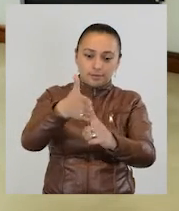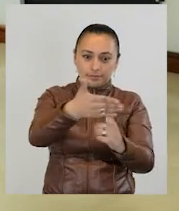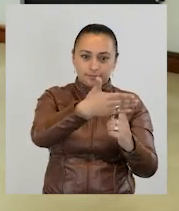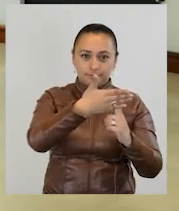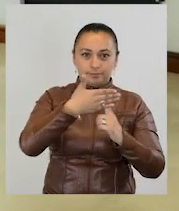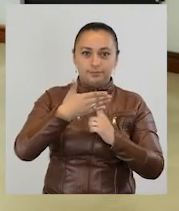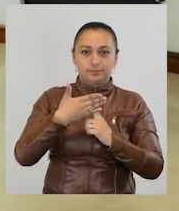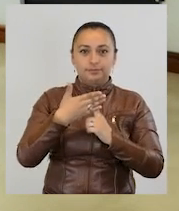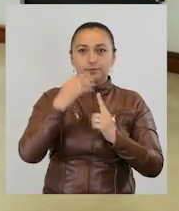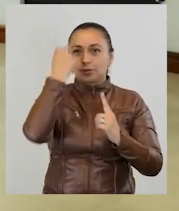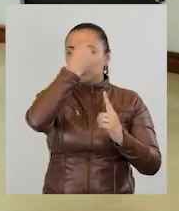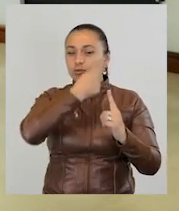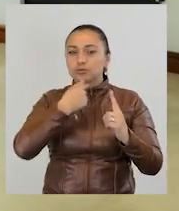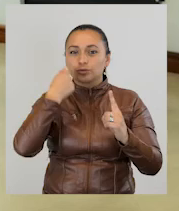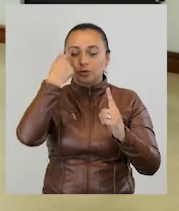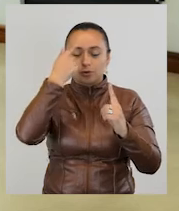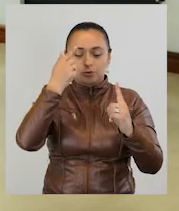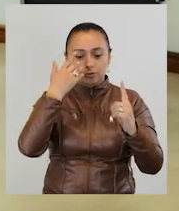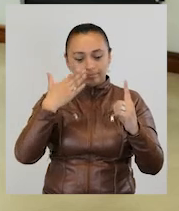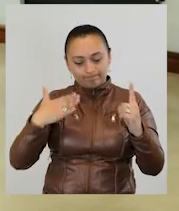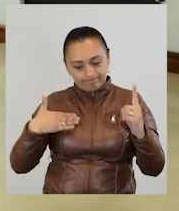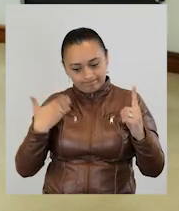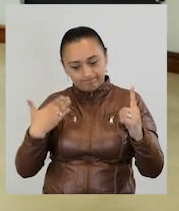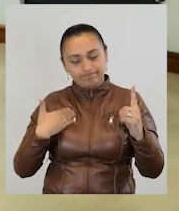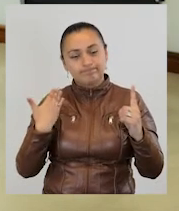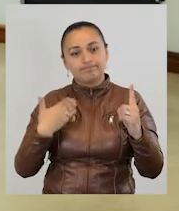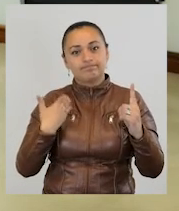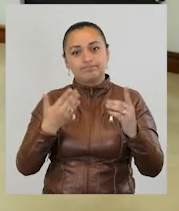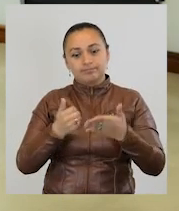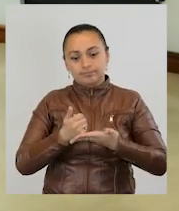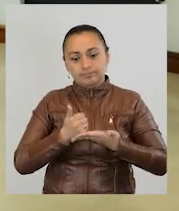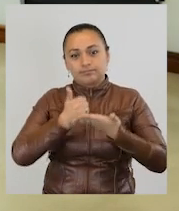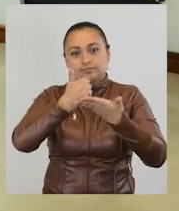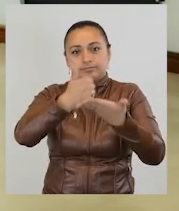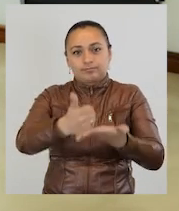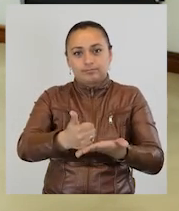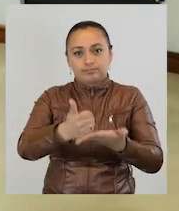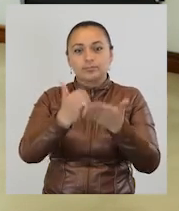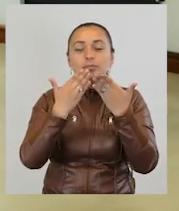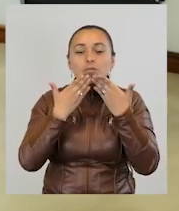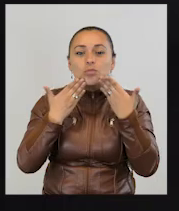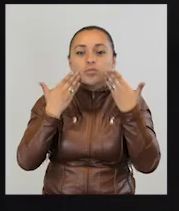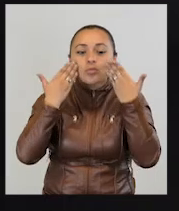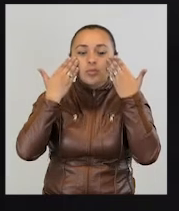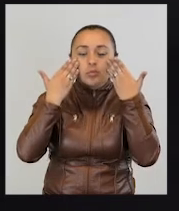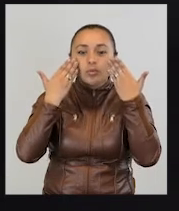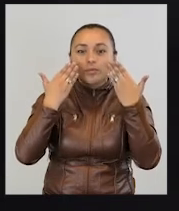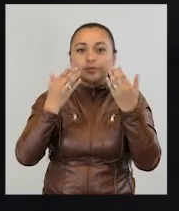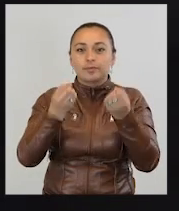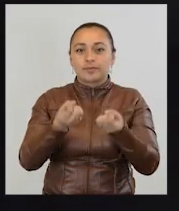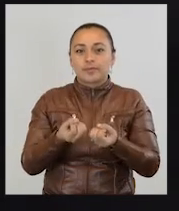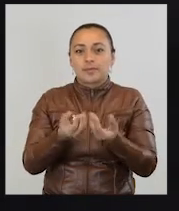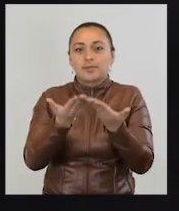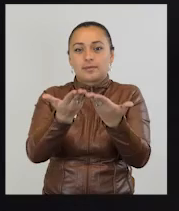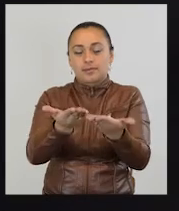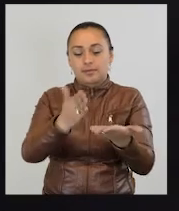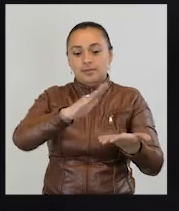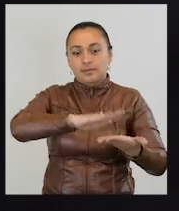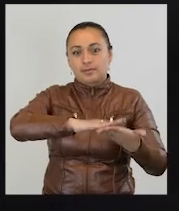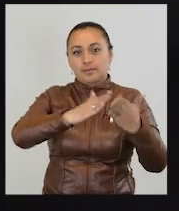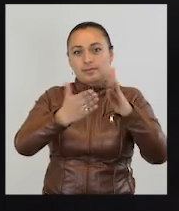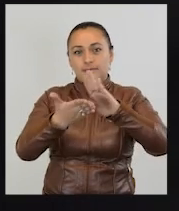los proteja, que muestre su rostro radiante, los trate con bondad, vuelva a ustedes su rostro y